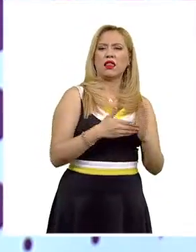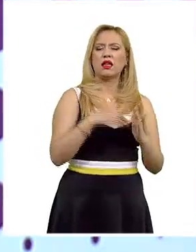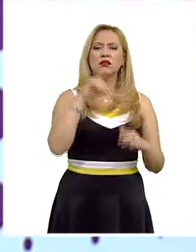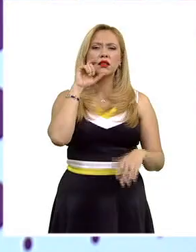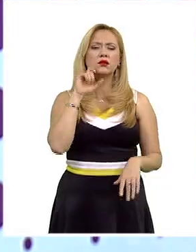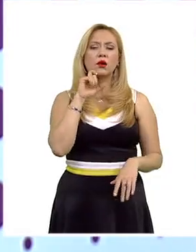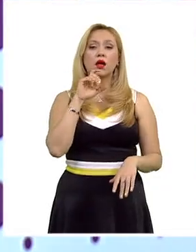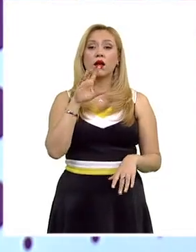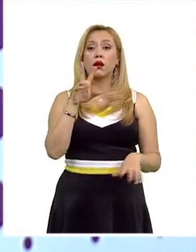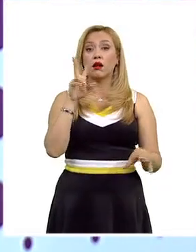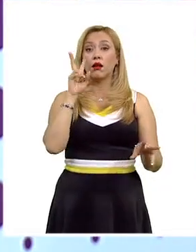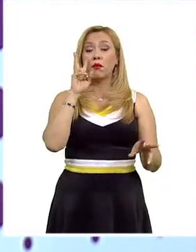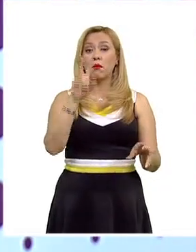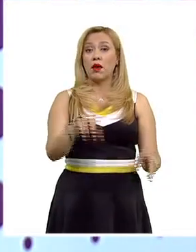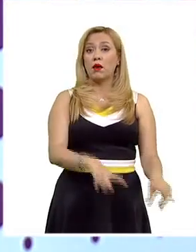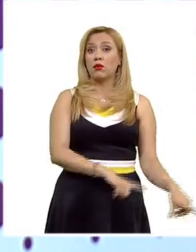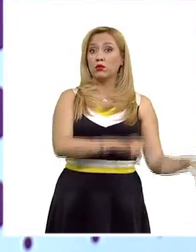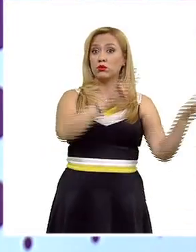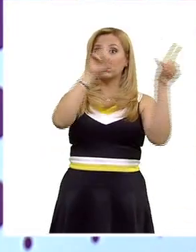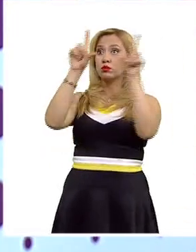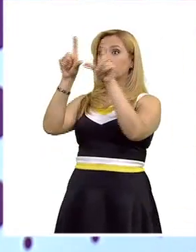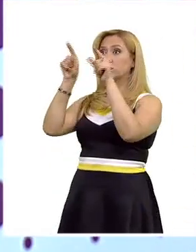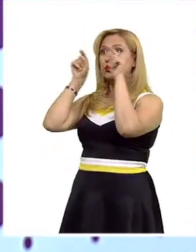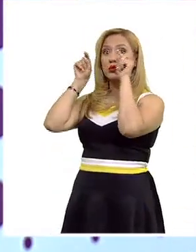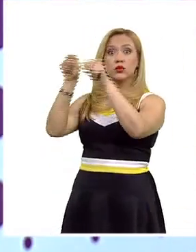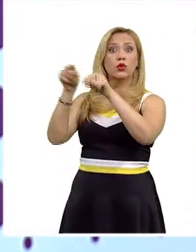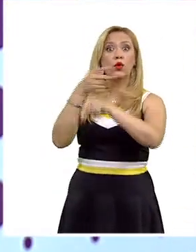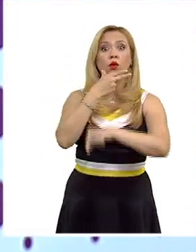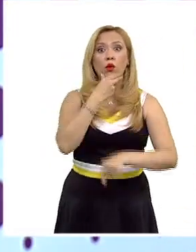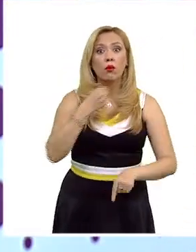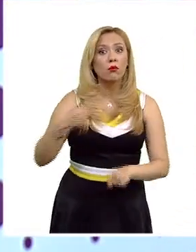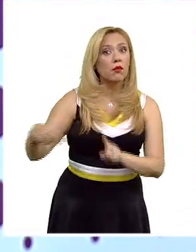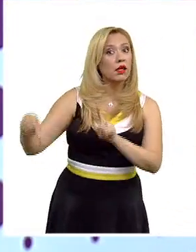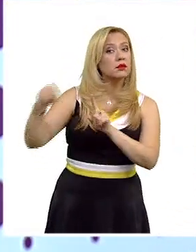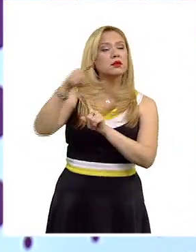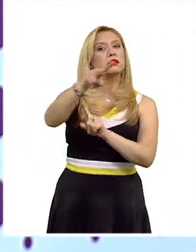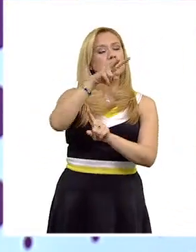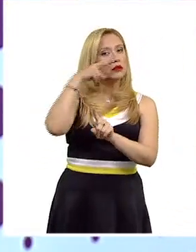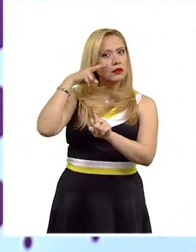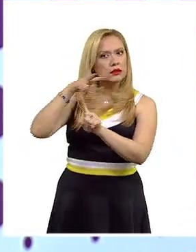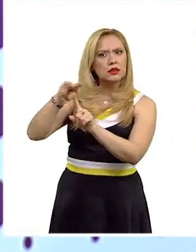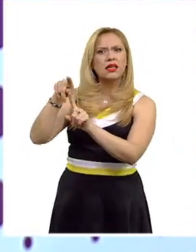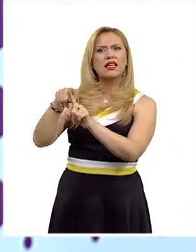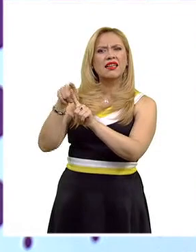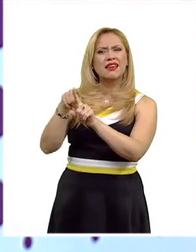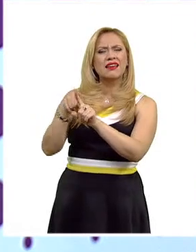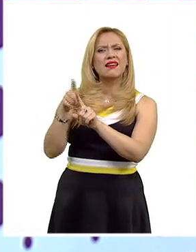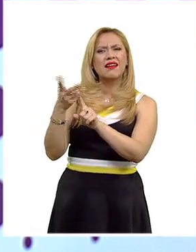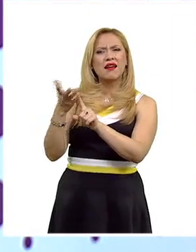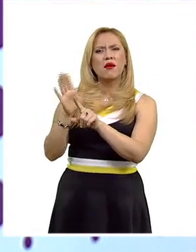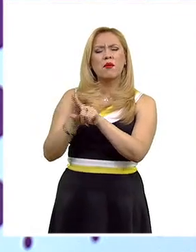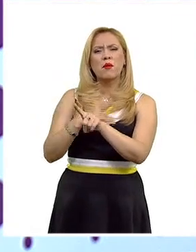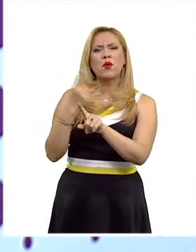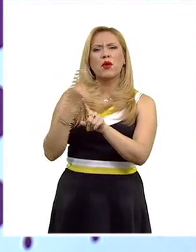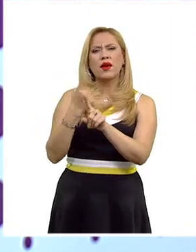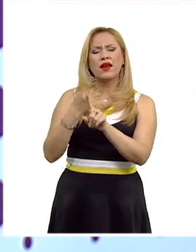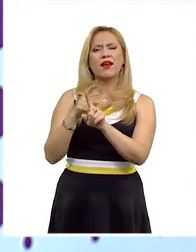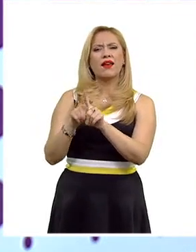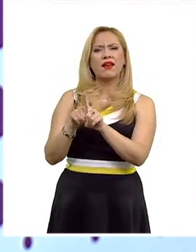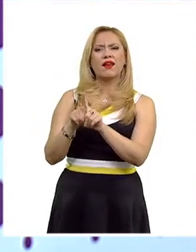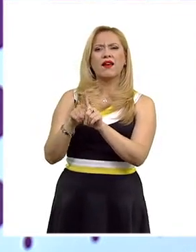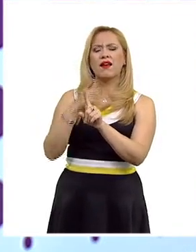foco en los hombres. Eso de pronto sí es importante mirar qué les afecta a las mujeres el acoso sexual